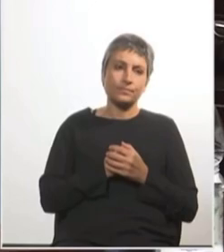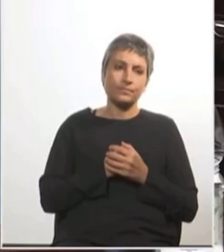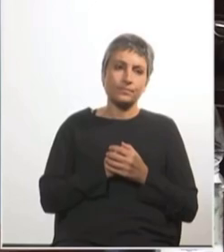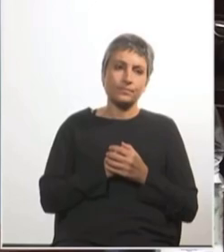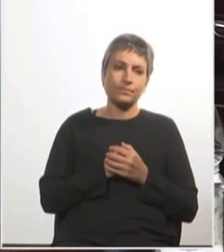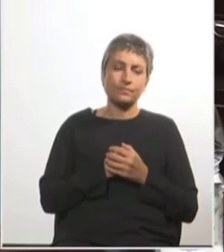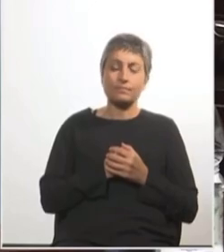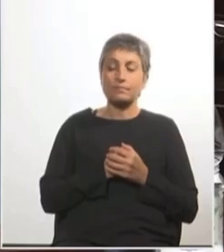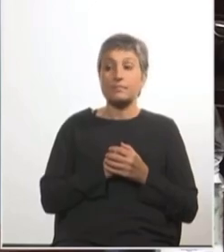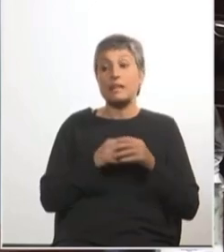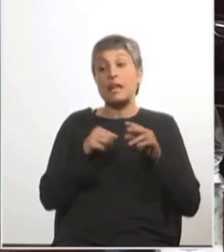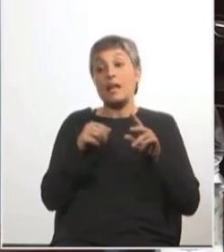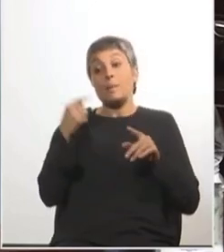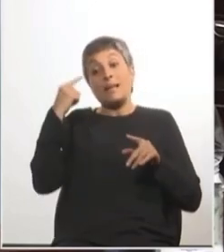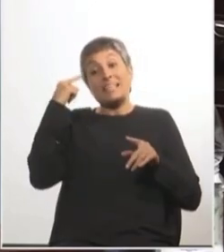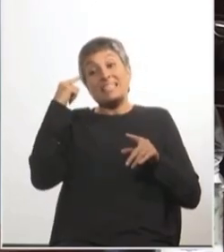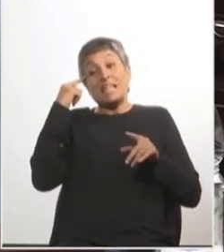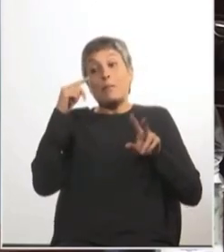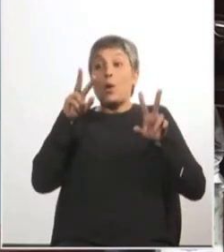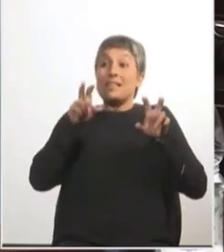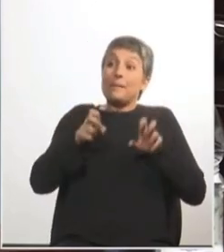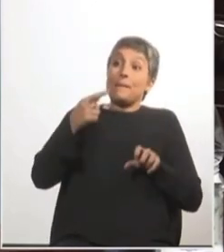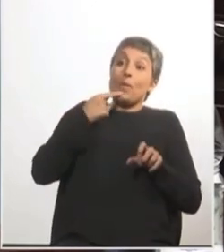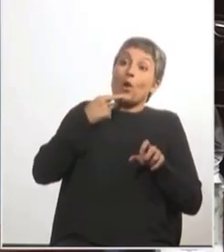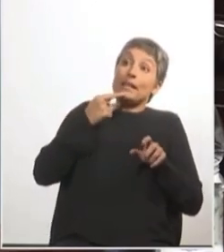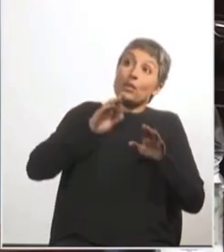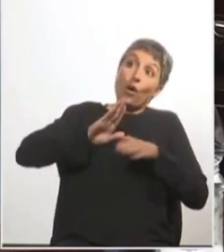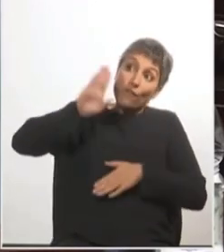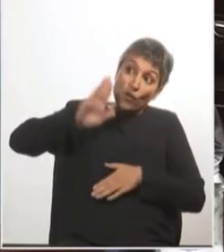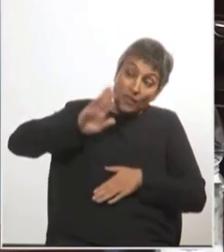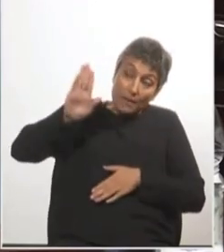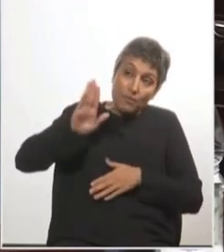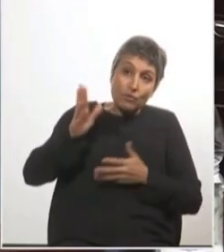¿Medimos costos políticos a la hora de votar esas cosas?